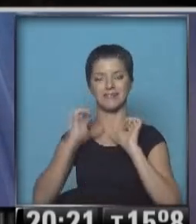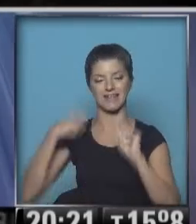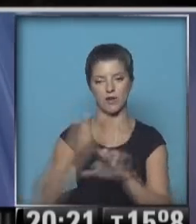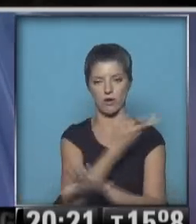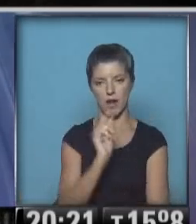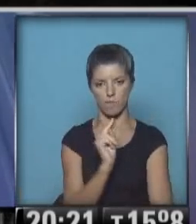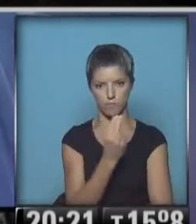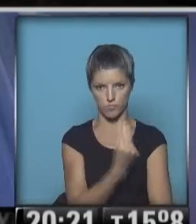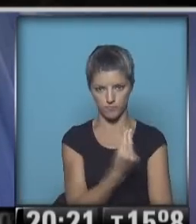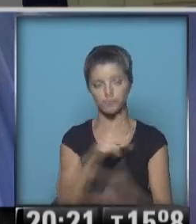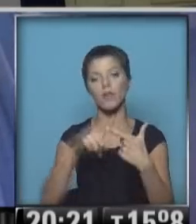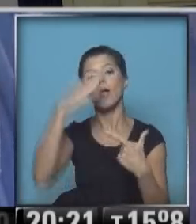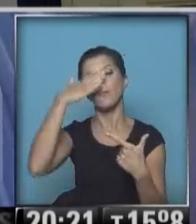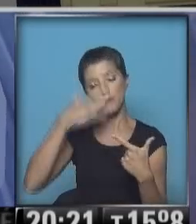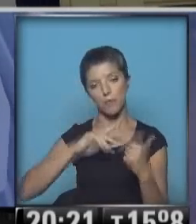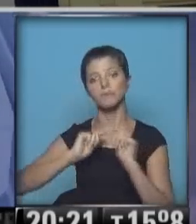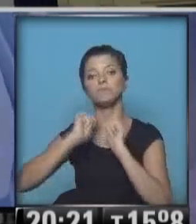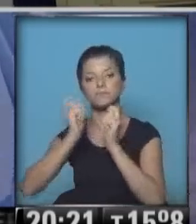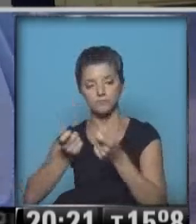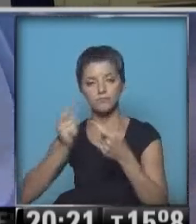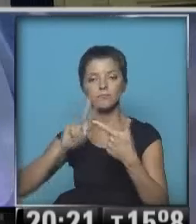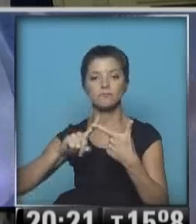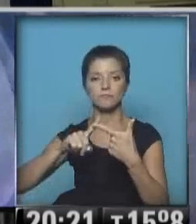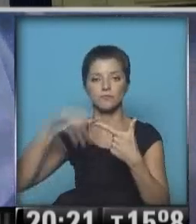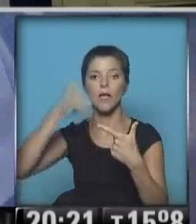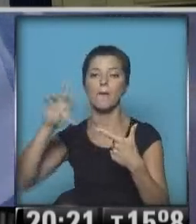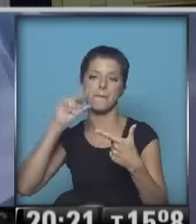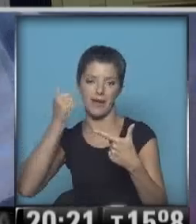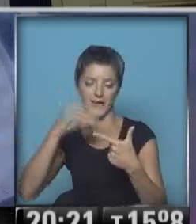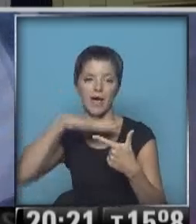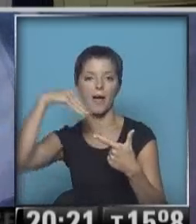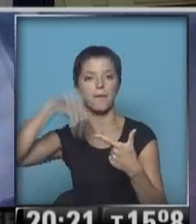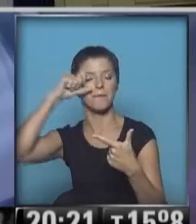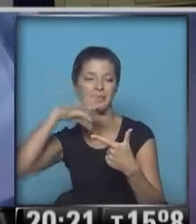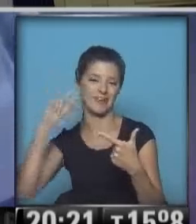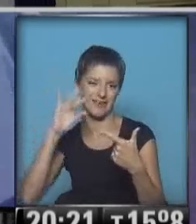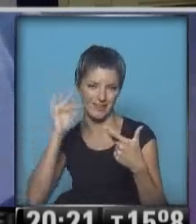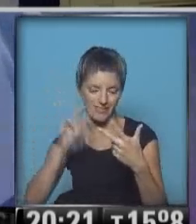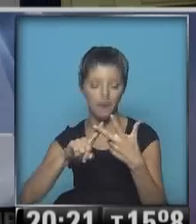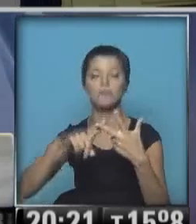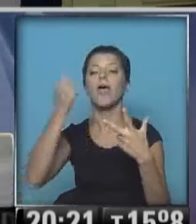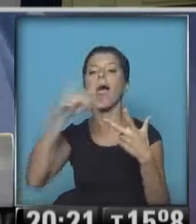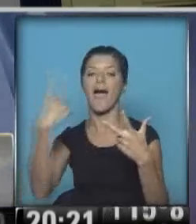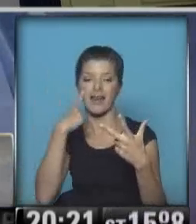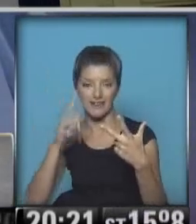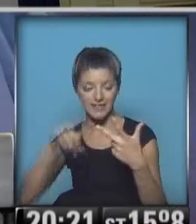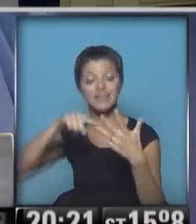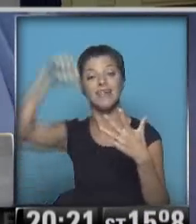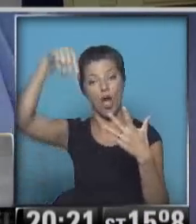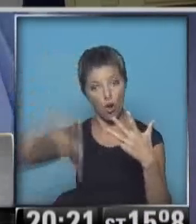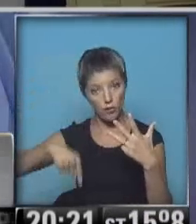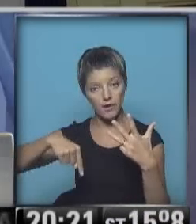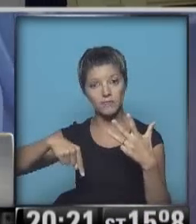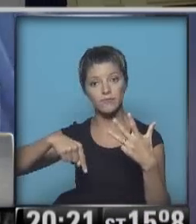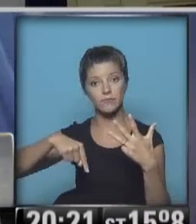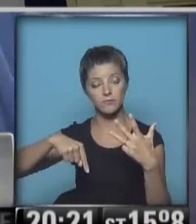general después vinieron eh una María Mejía que había sido canciller de Colombia Ali Rodríguez y ahora vuelve